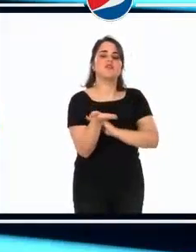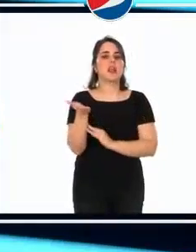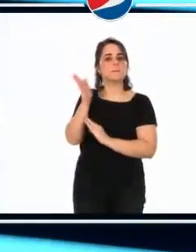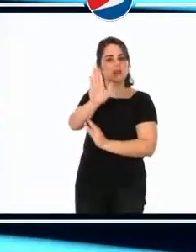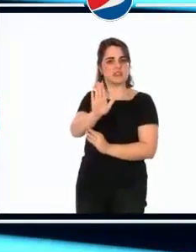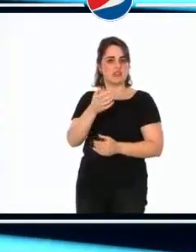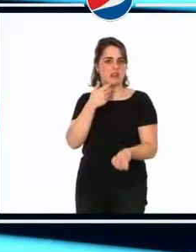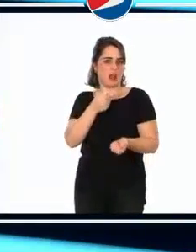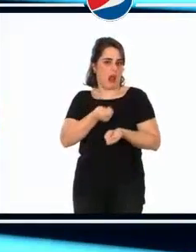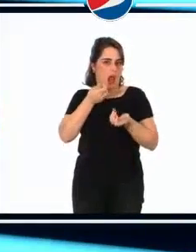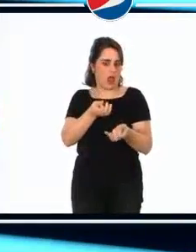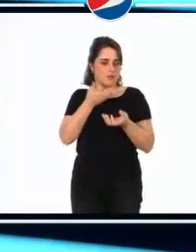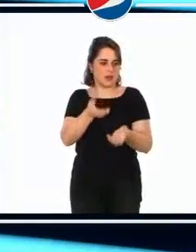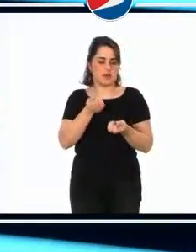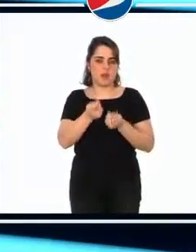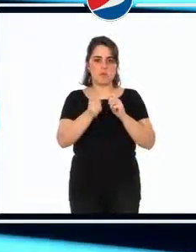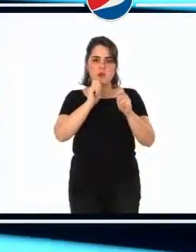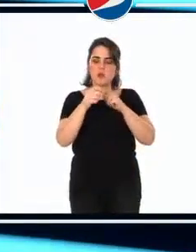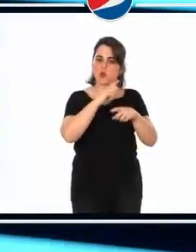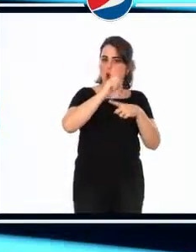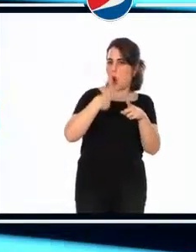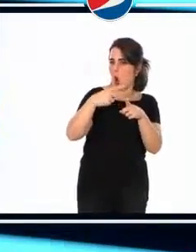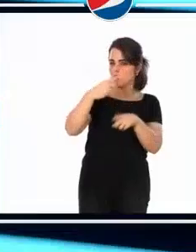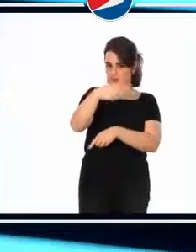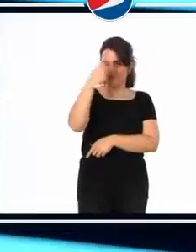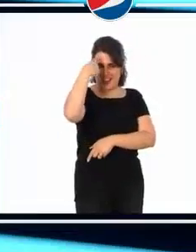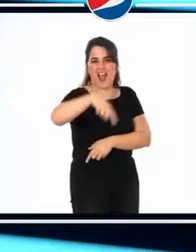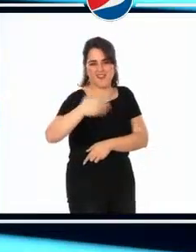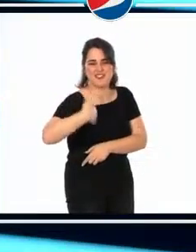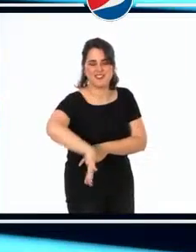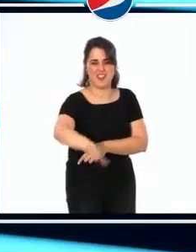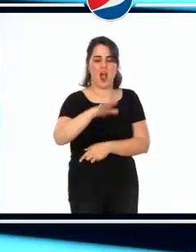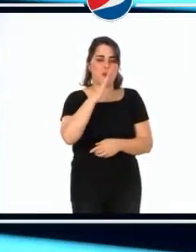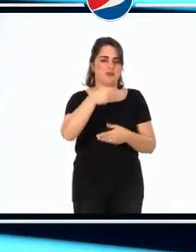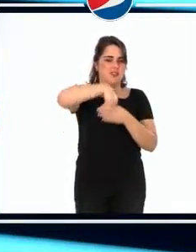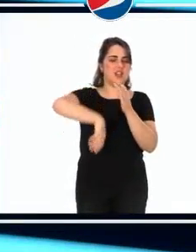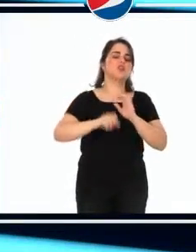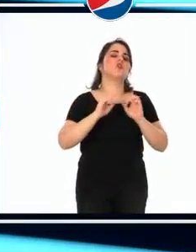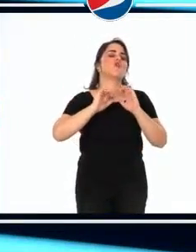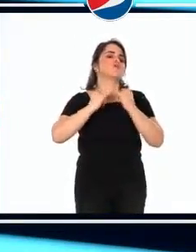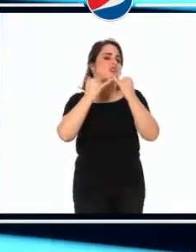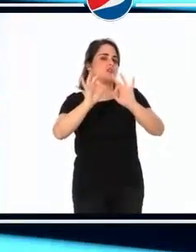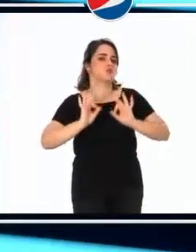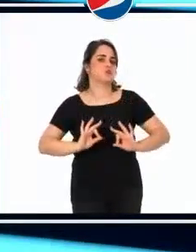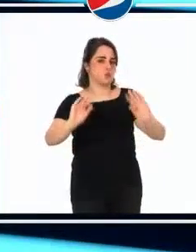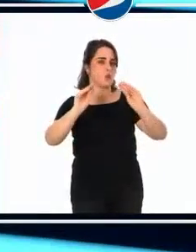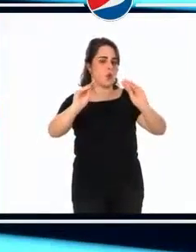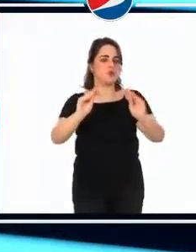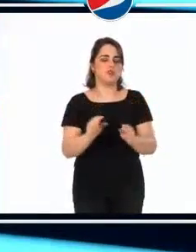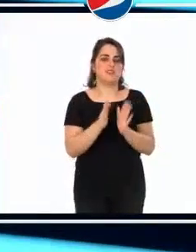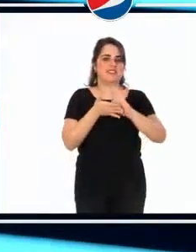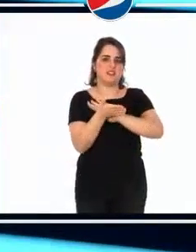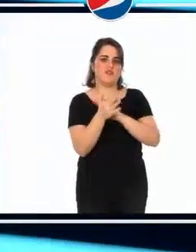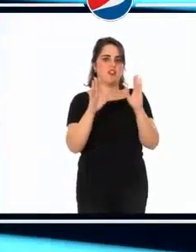dedicado a presentar cosas, lo sabes tú bien, algunos de tus eventos, con lo cual yo lo resumiría en cámaras y